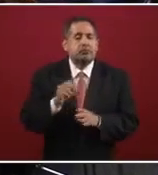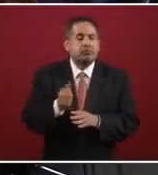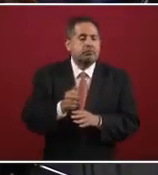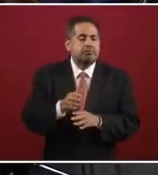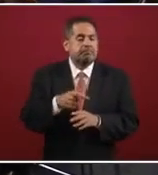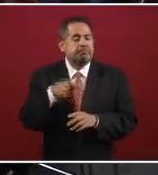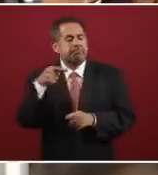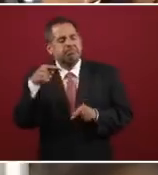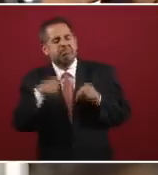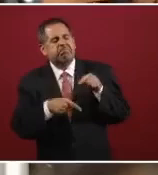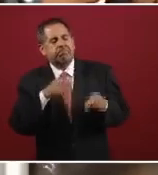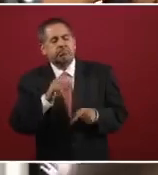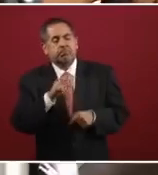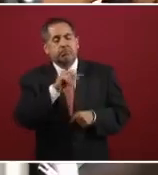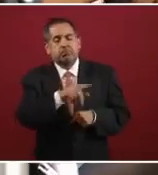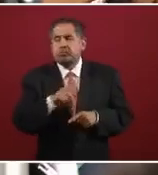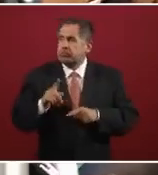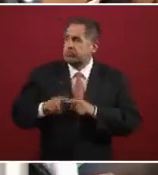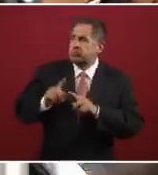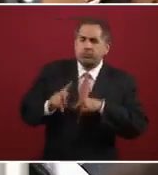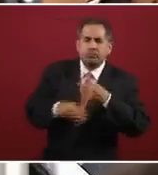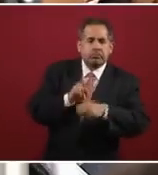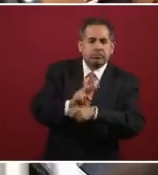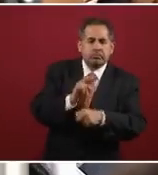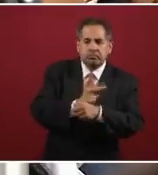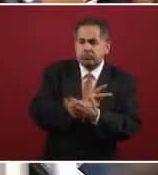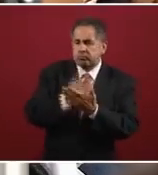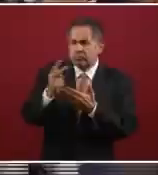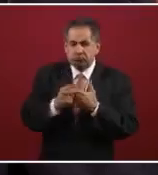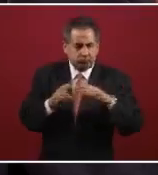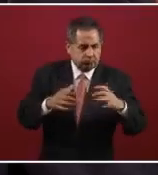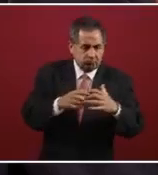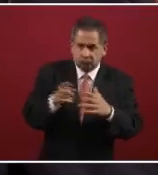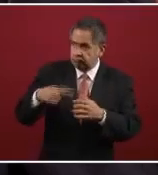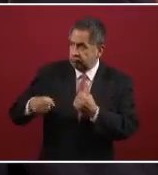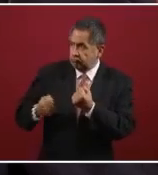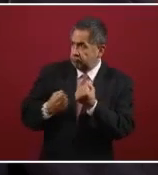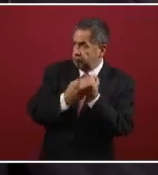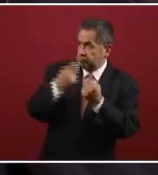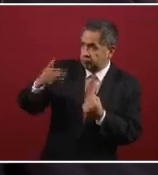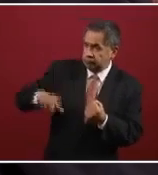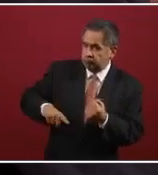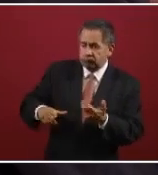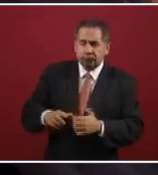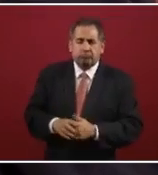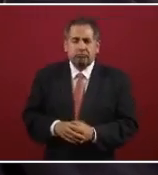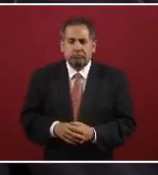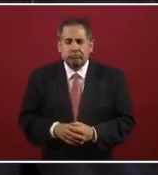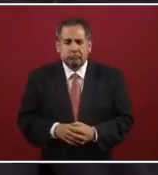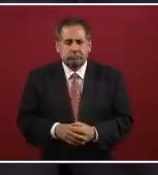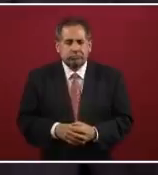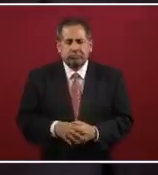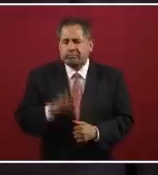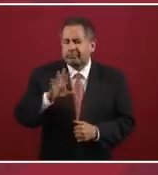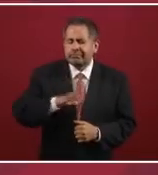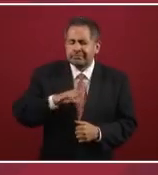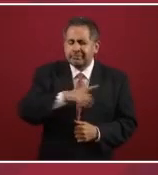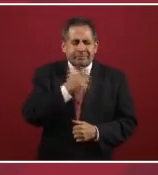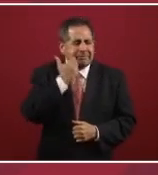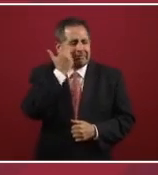críticas hacia el coneval no hay a quien vigile los programas sociales que son la base de su gobierno hay mucha manipulación